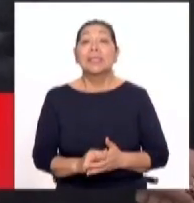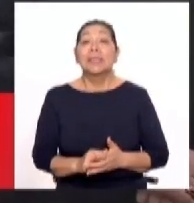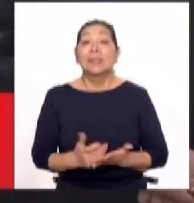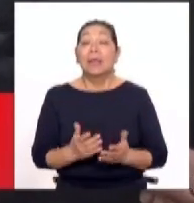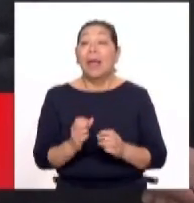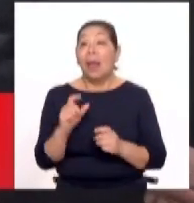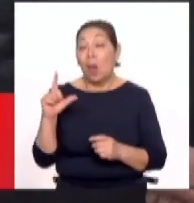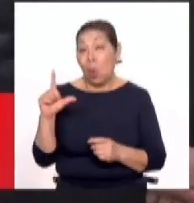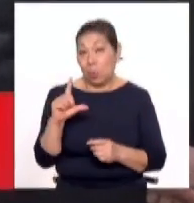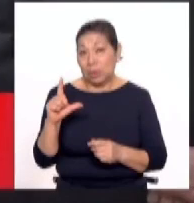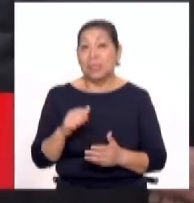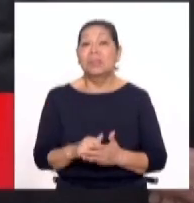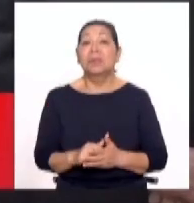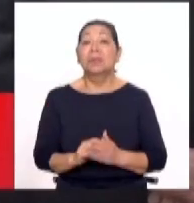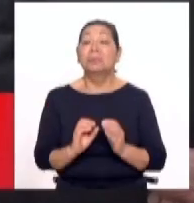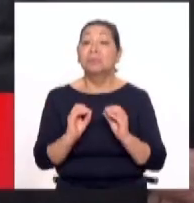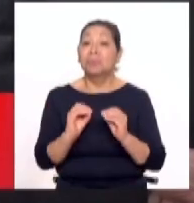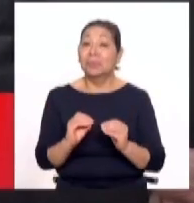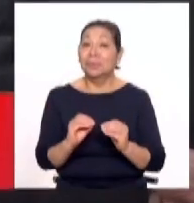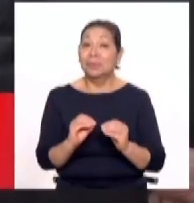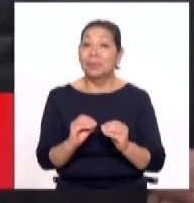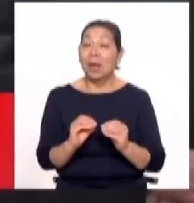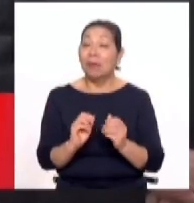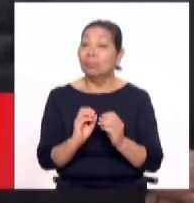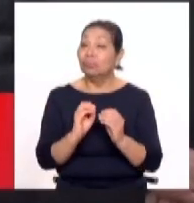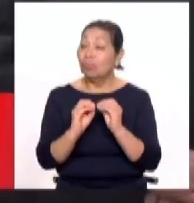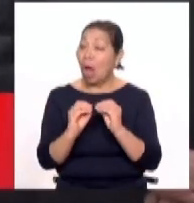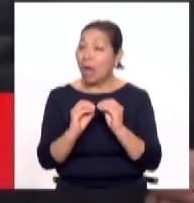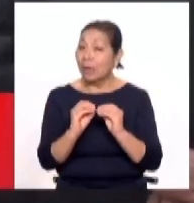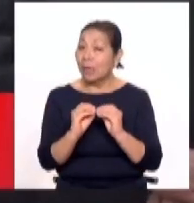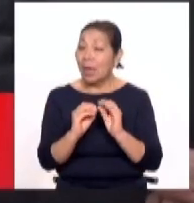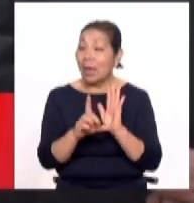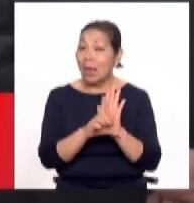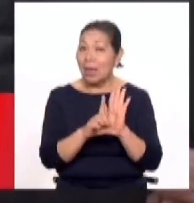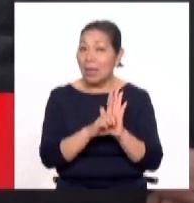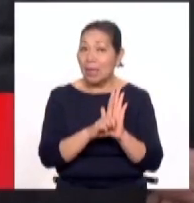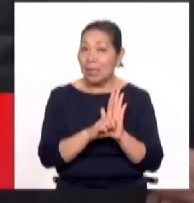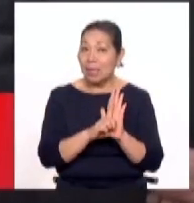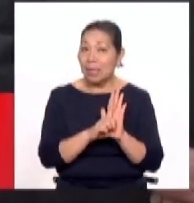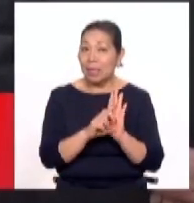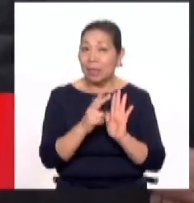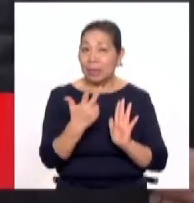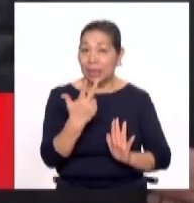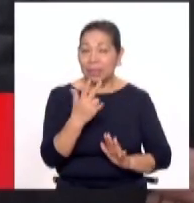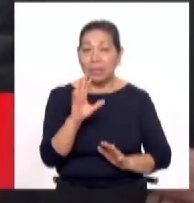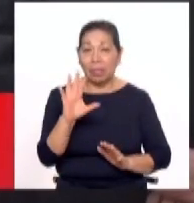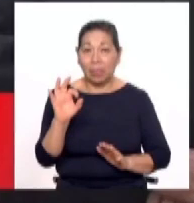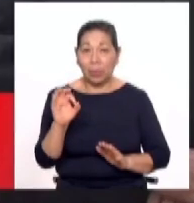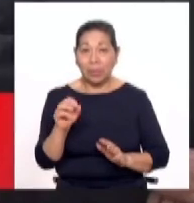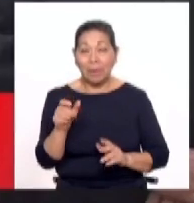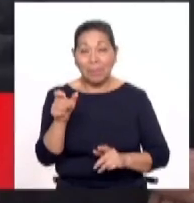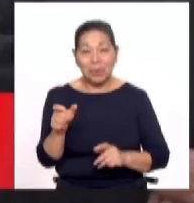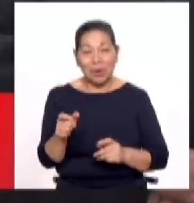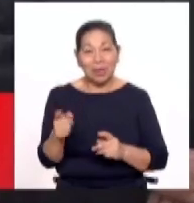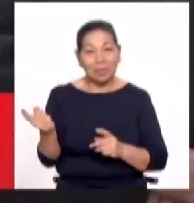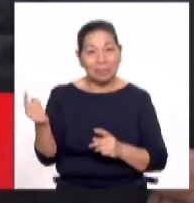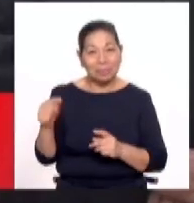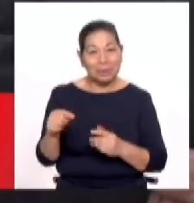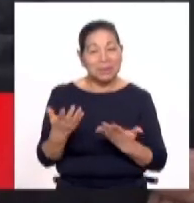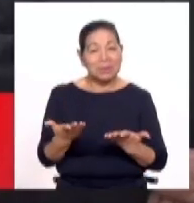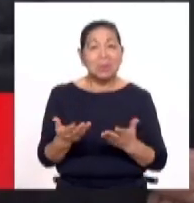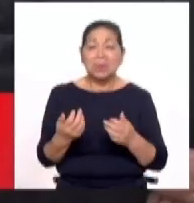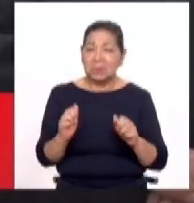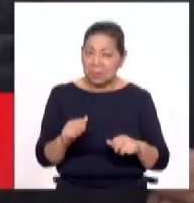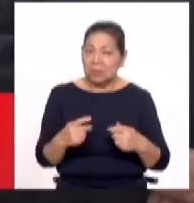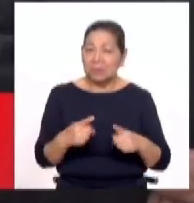el día lunes hemos dado la última modificatoria a la ley 1350 de migraciones, que eso nos